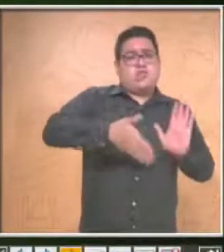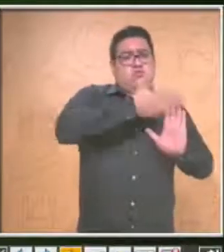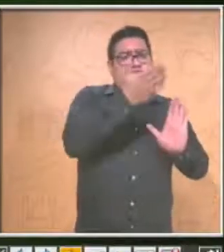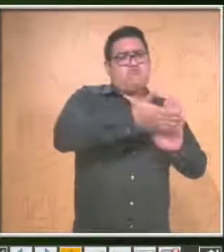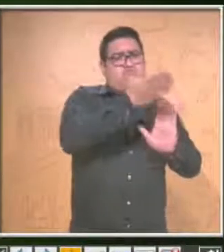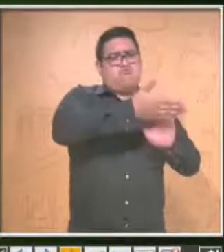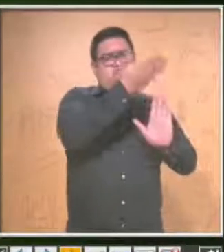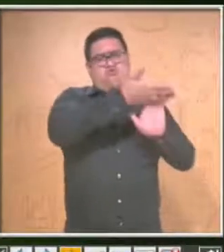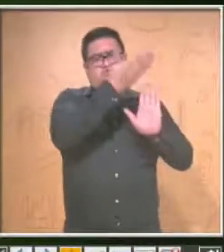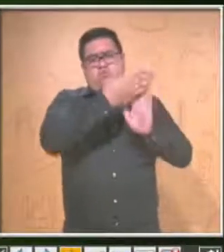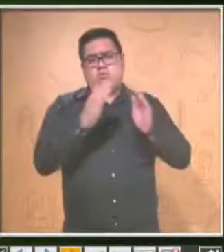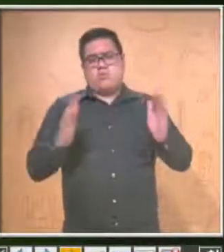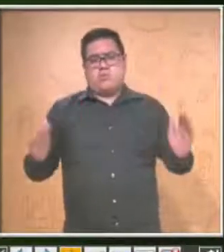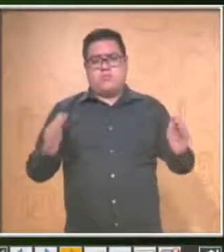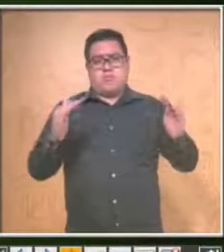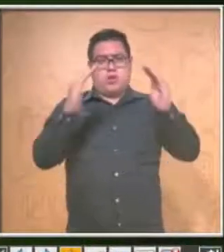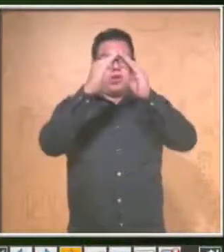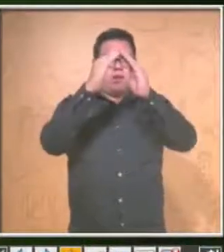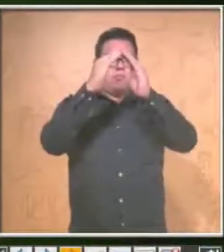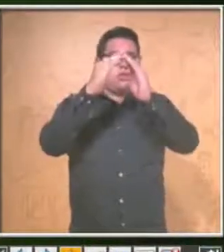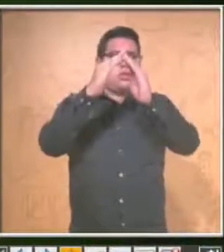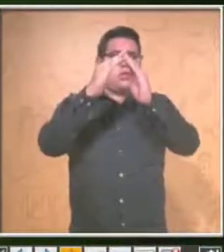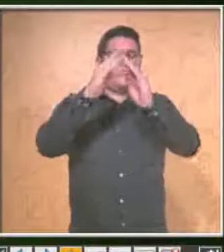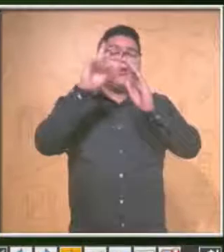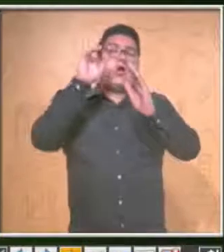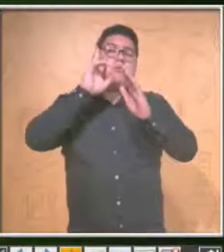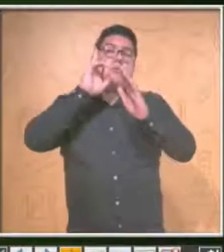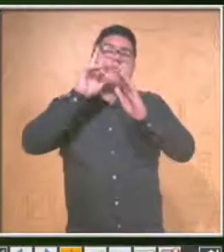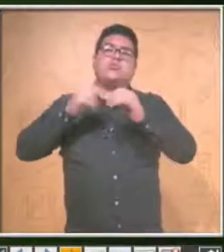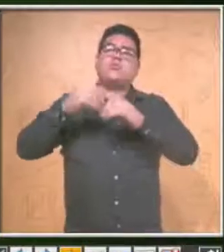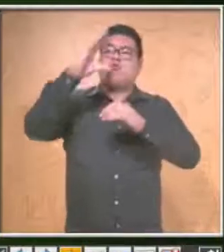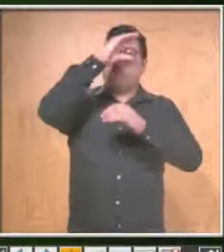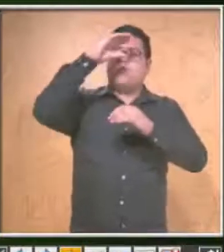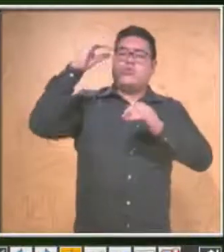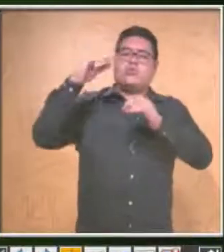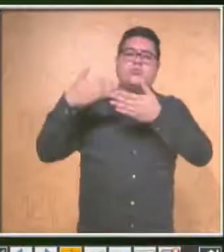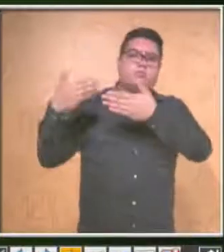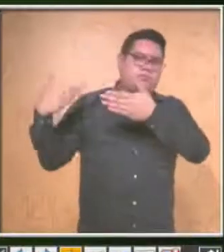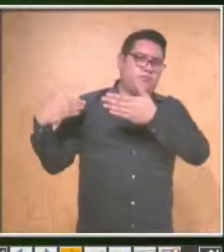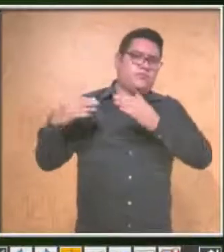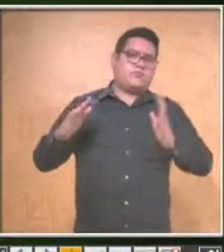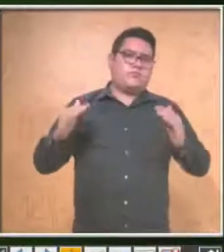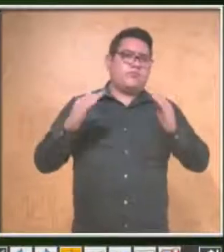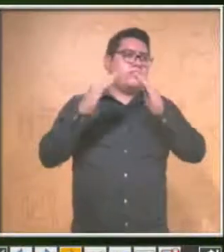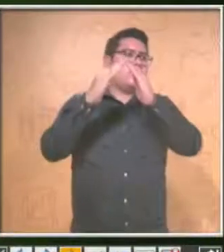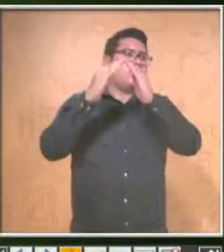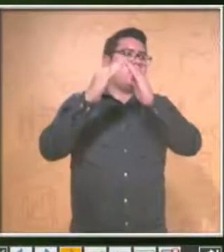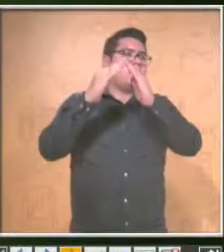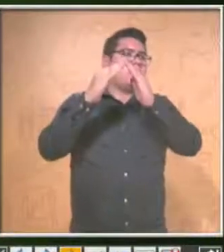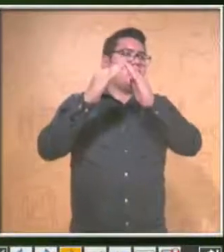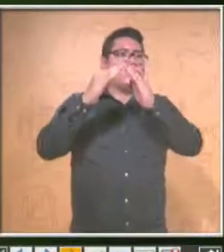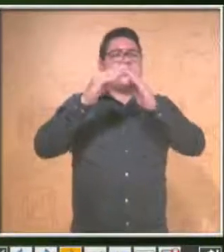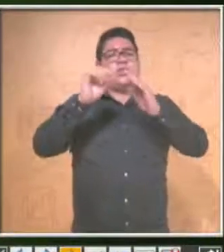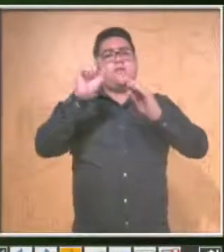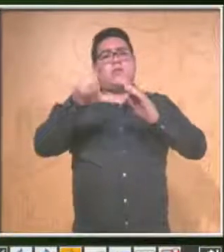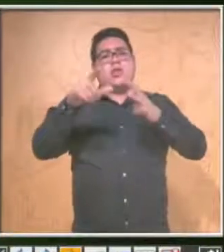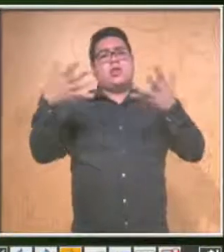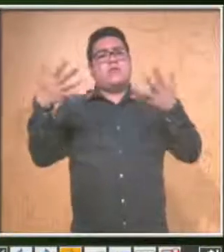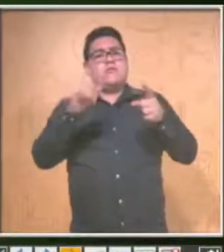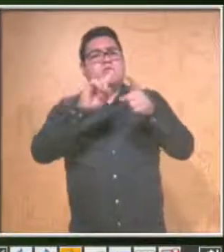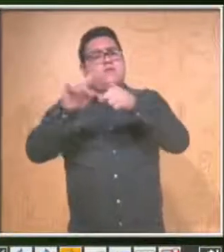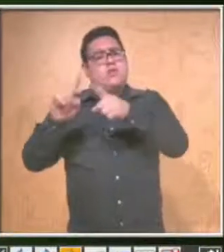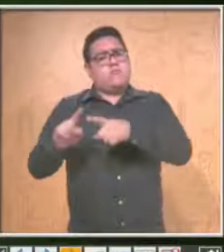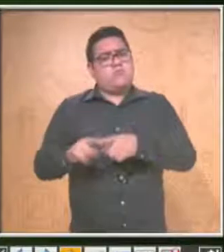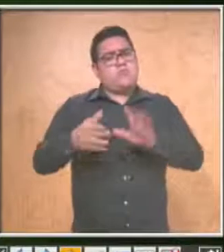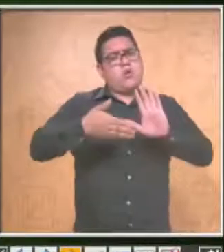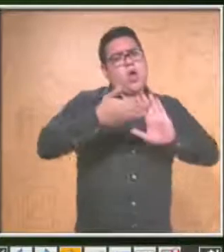pirámides de Gizeh que tenemos en el mapa que vimos al principio, y los diques de contención que fabricaron